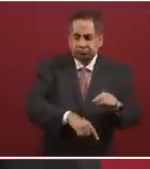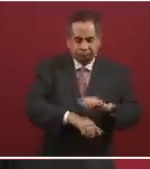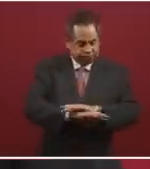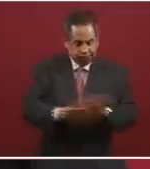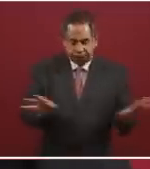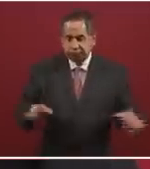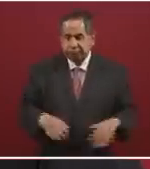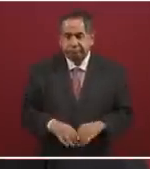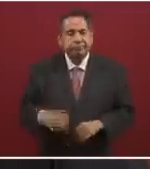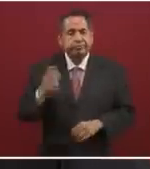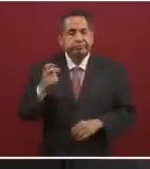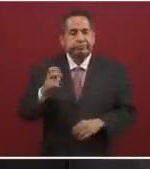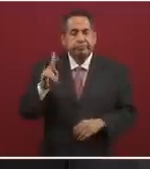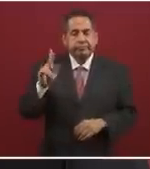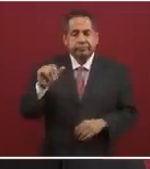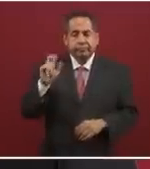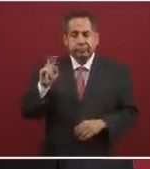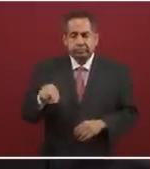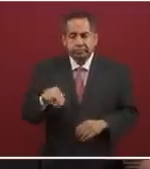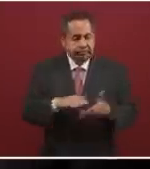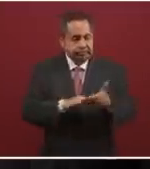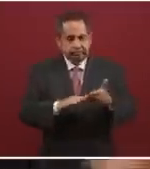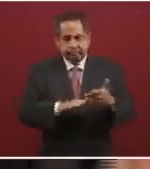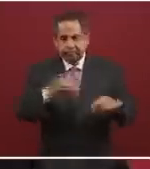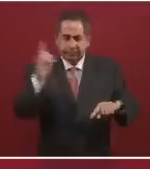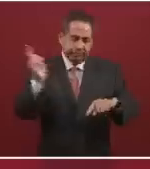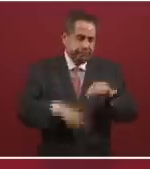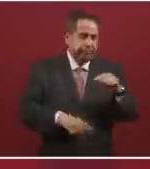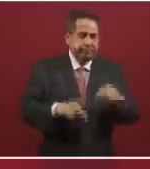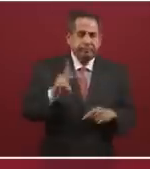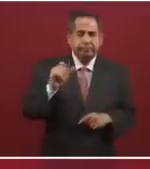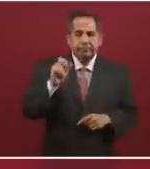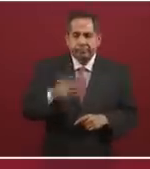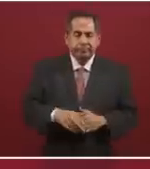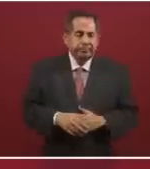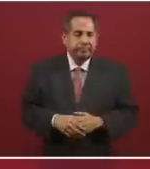Ese es el plan. Todo lo demás